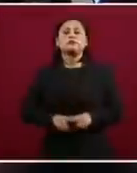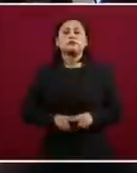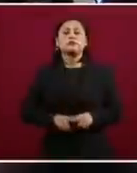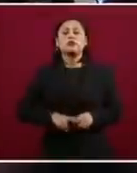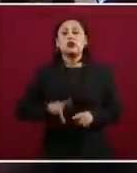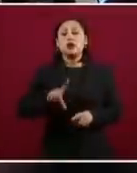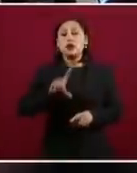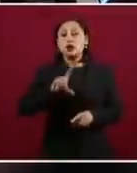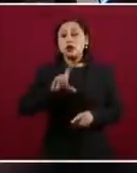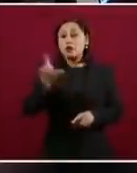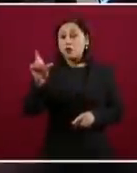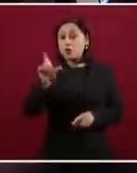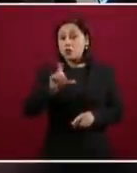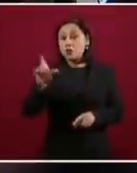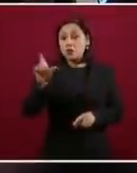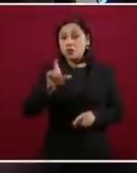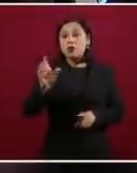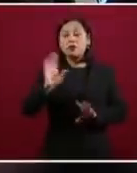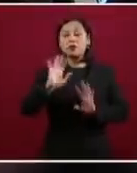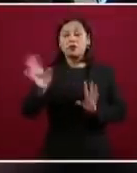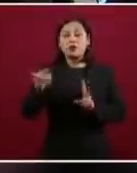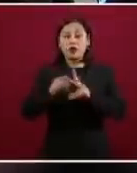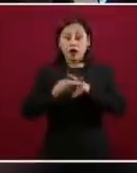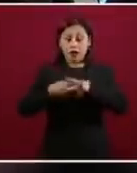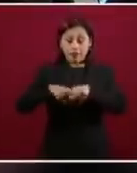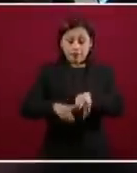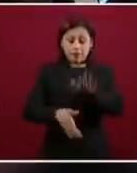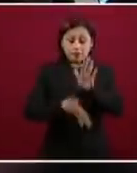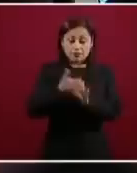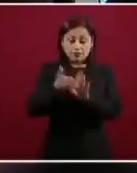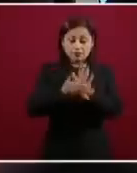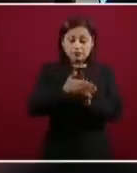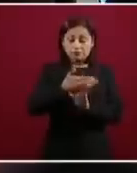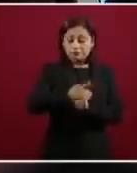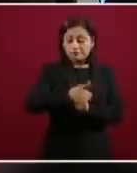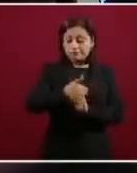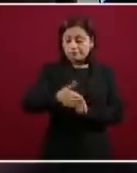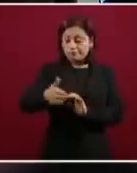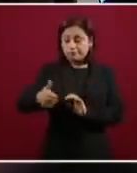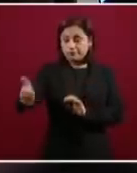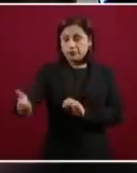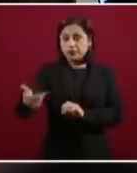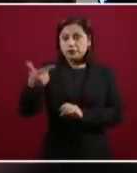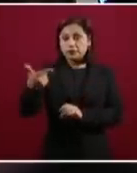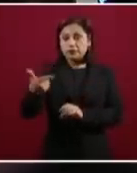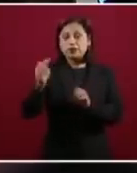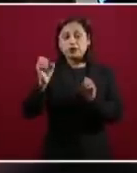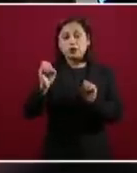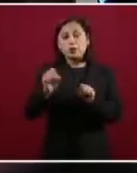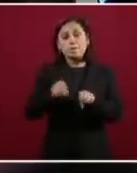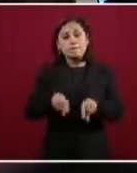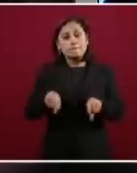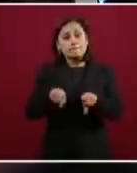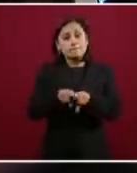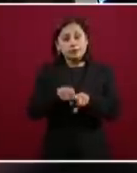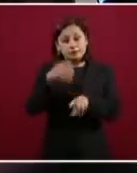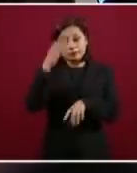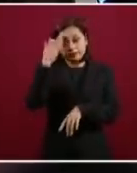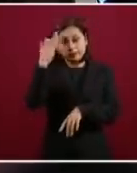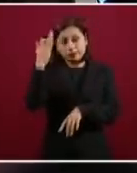ya iniciada la construcción de los siete tramos, o en paralelo,